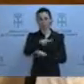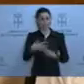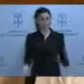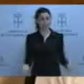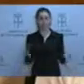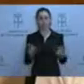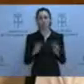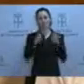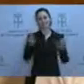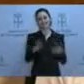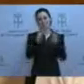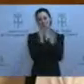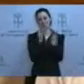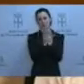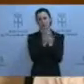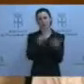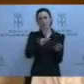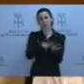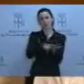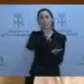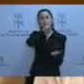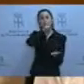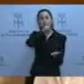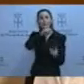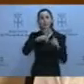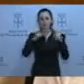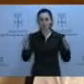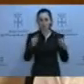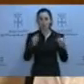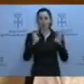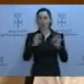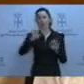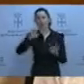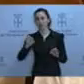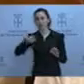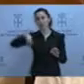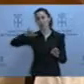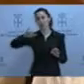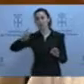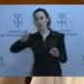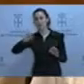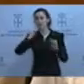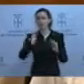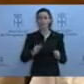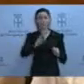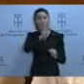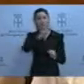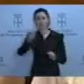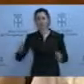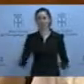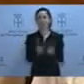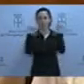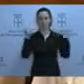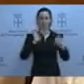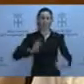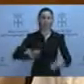cursos de lengua y cultura del Naviaeo, de lo cual a partir del año 2009, le digo, y 43 acciones sobre